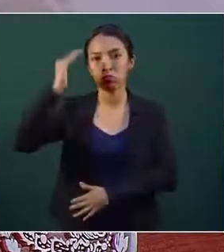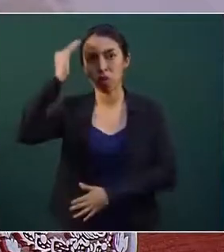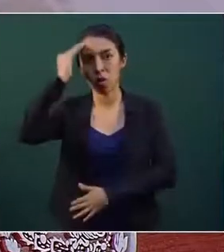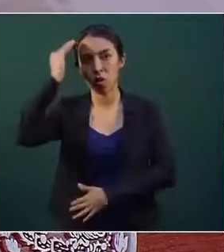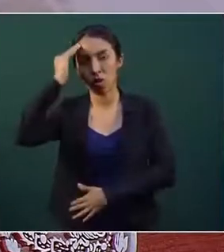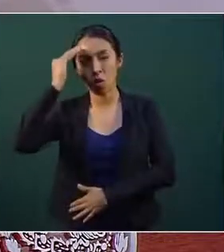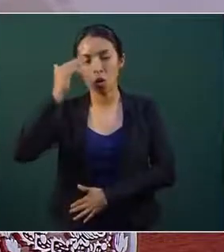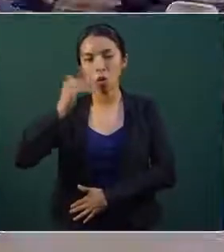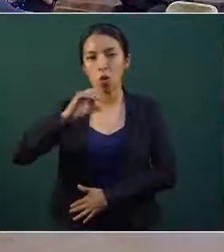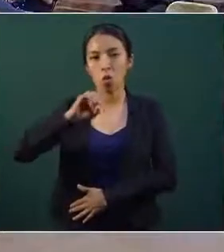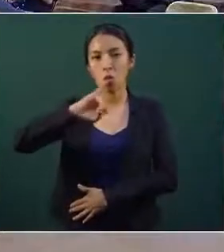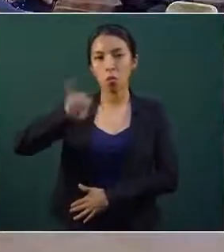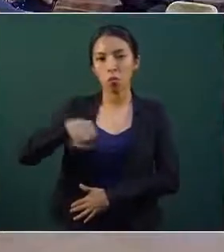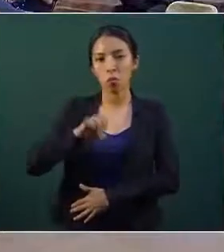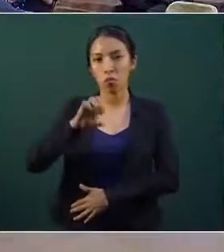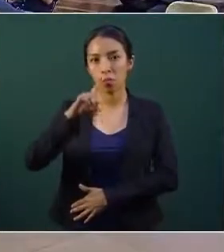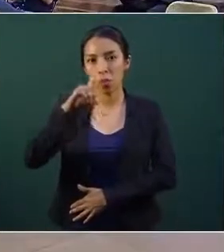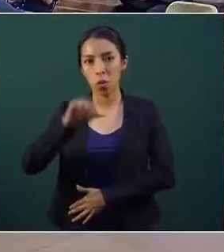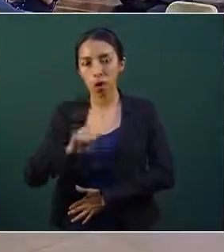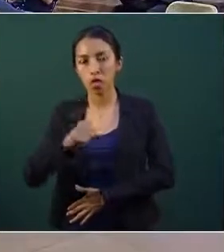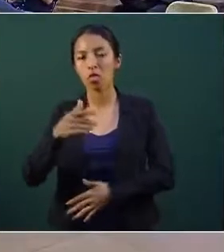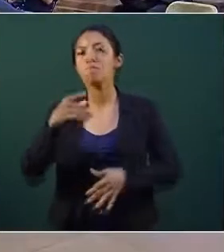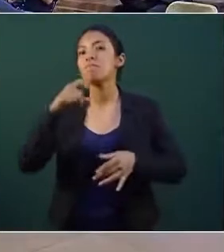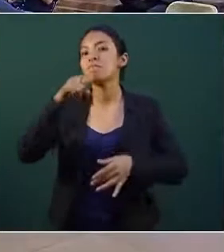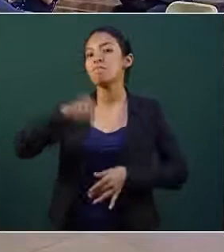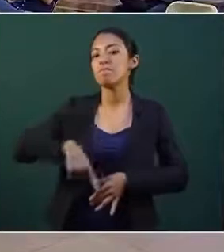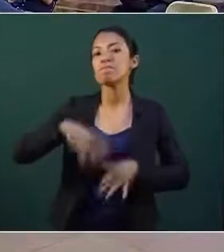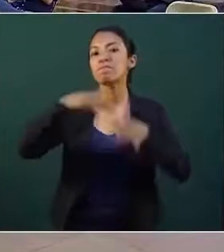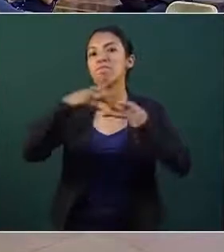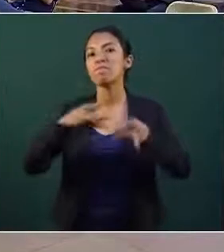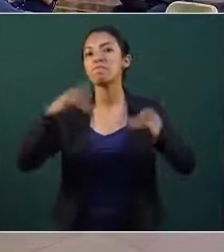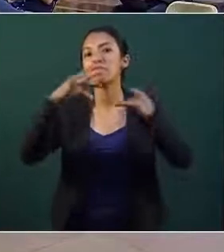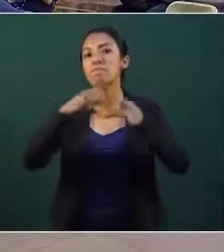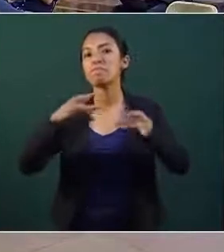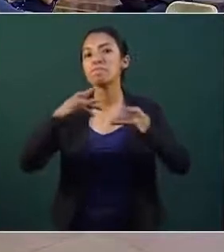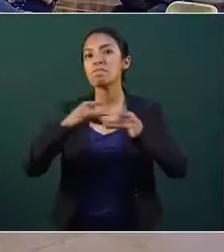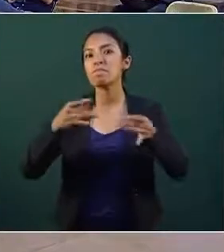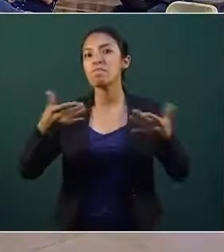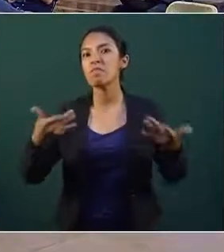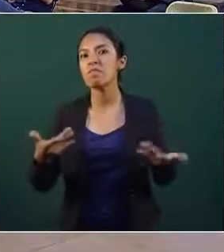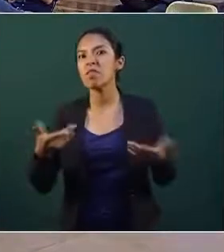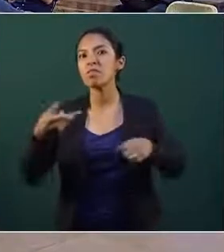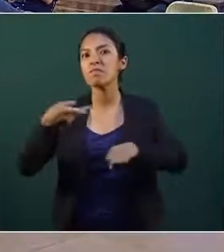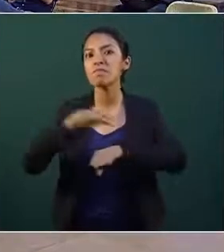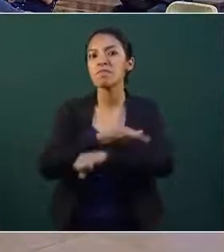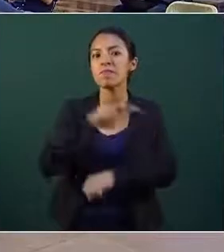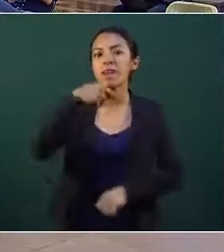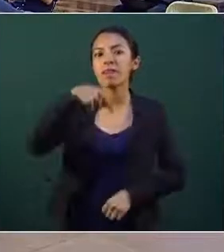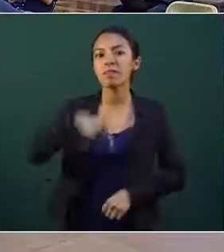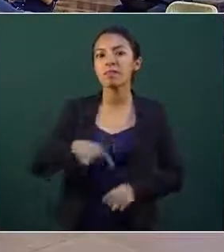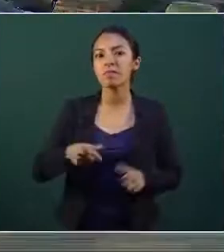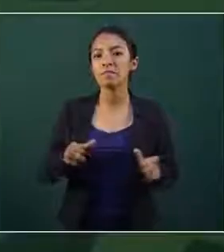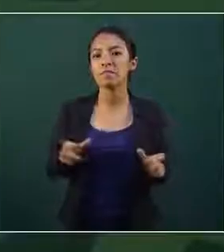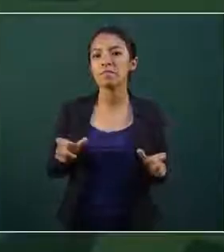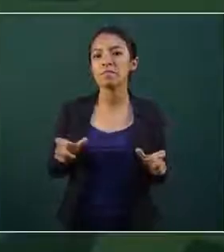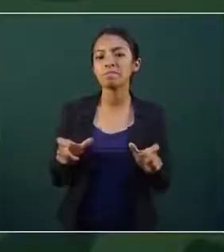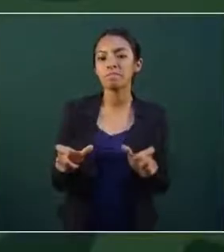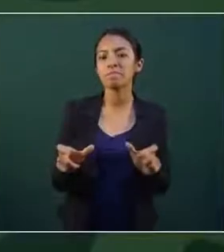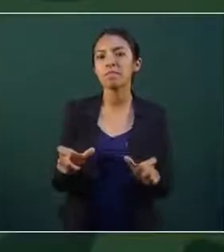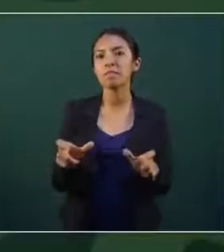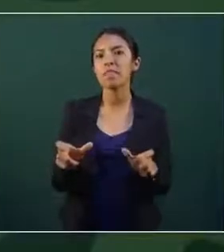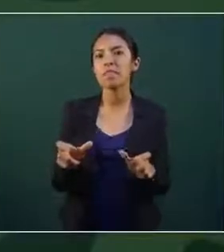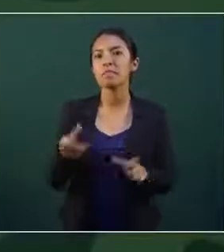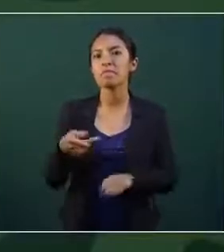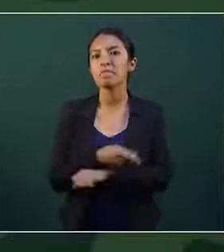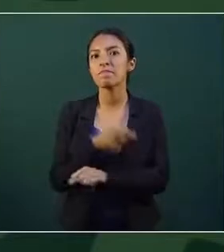va a relatar cómo está la situación de seguridad en el estado